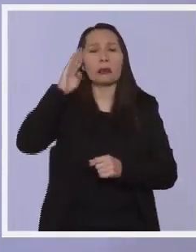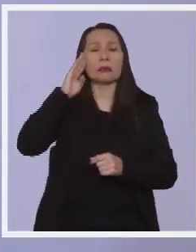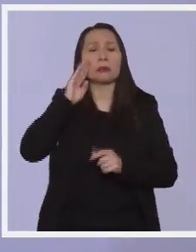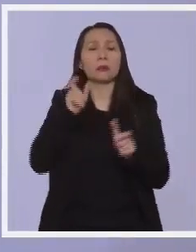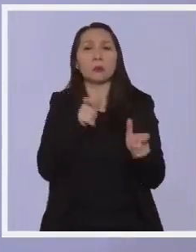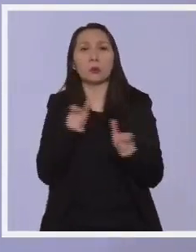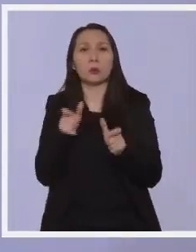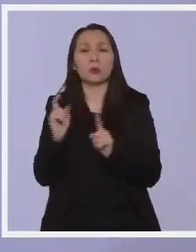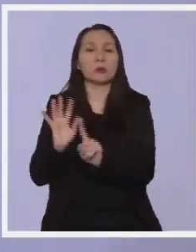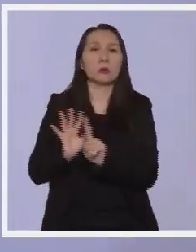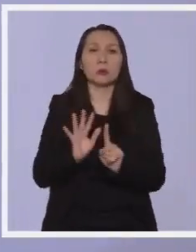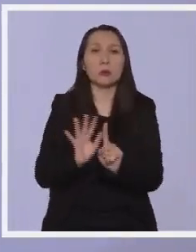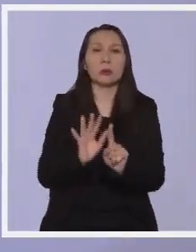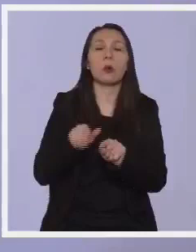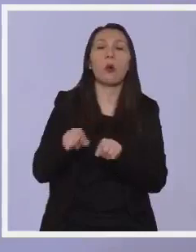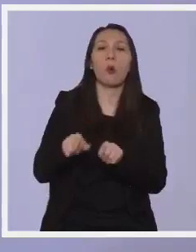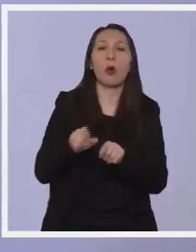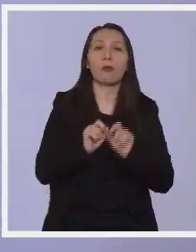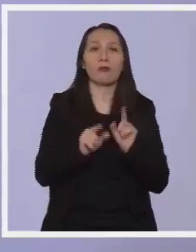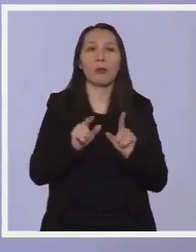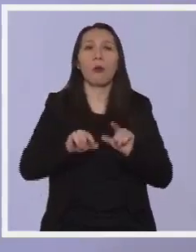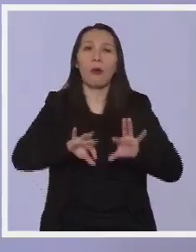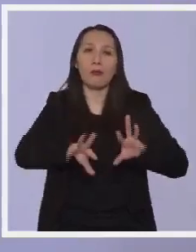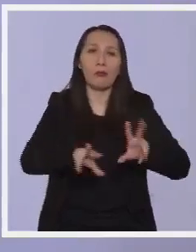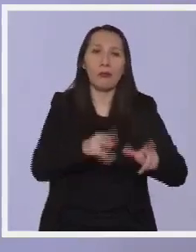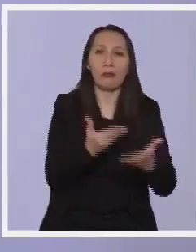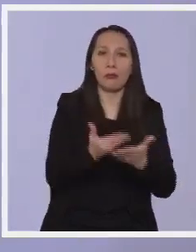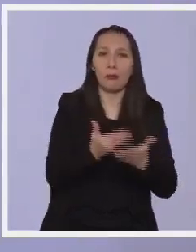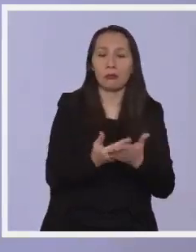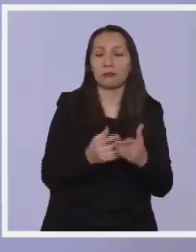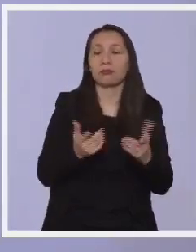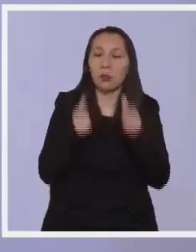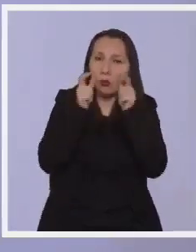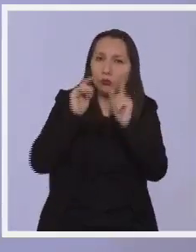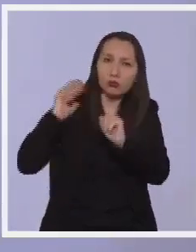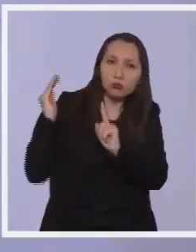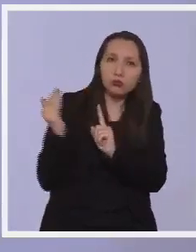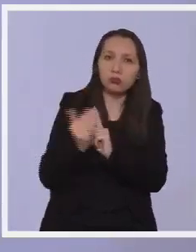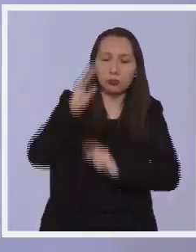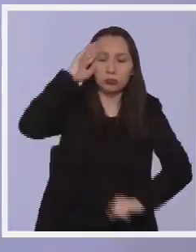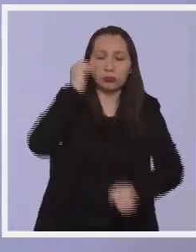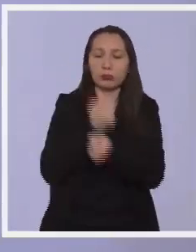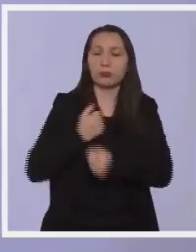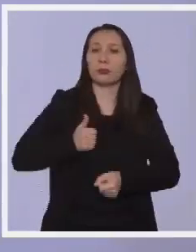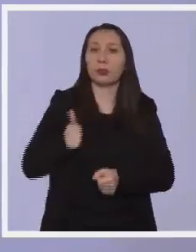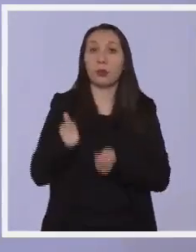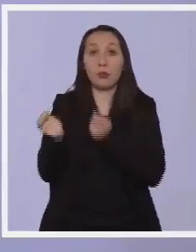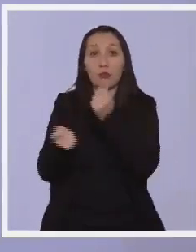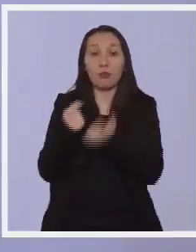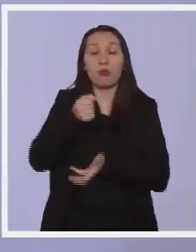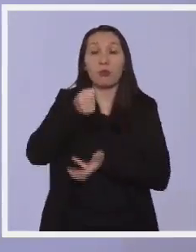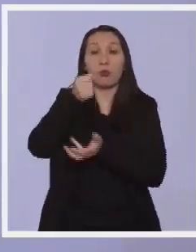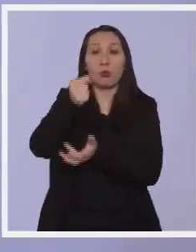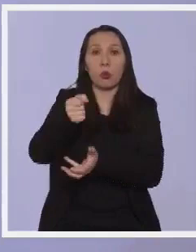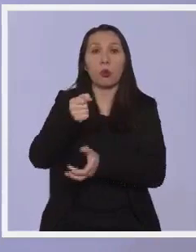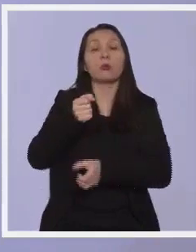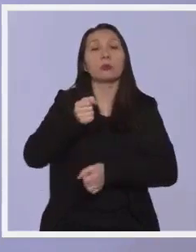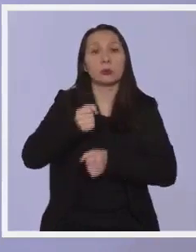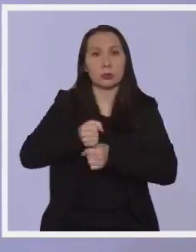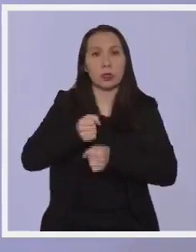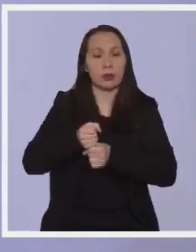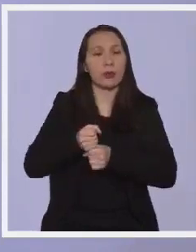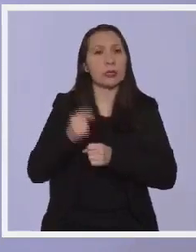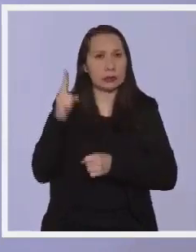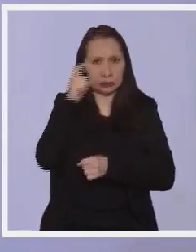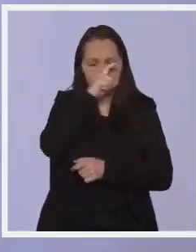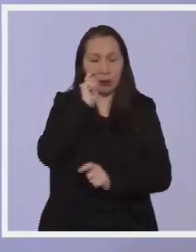valen estas bandas para desarrollar sus crímenes. Protección a las policías, recursos para aquellos policías que se desempeñan en